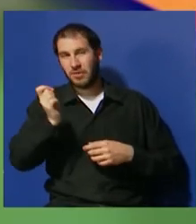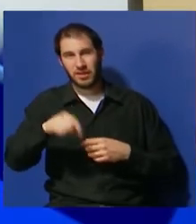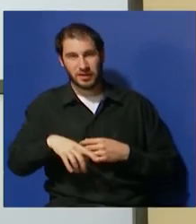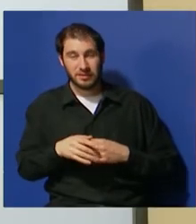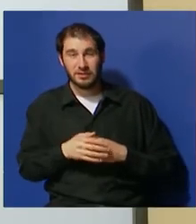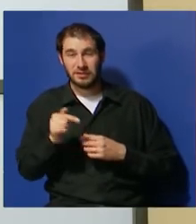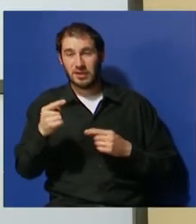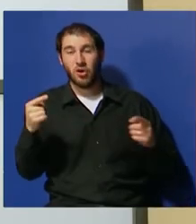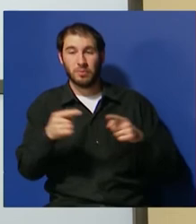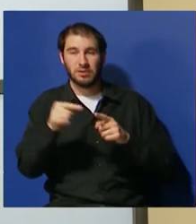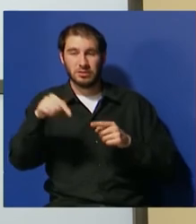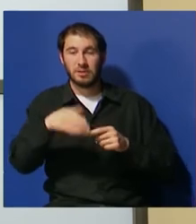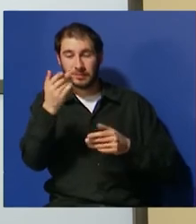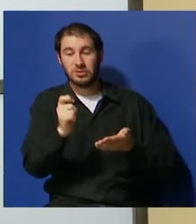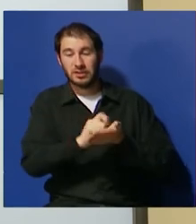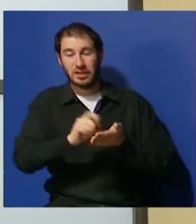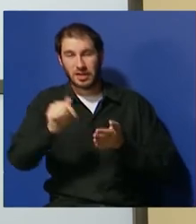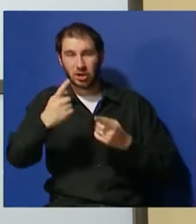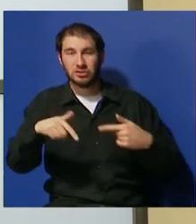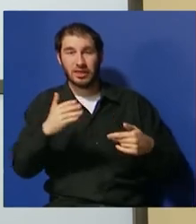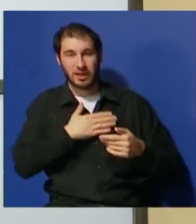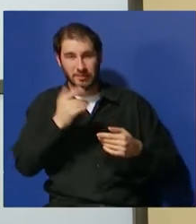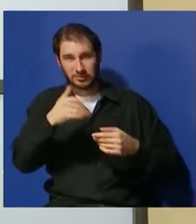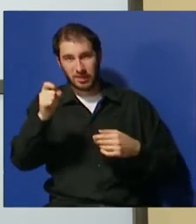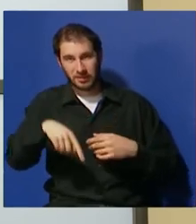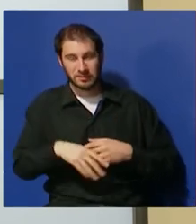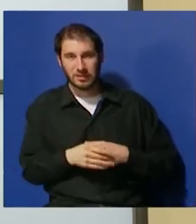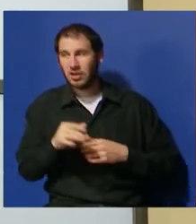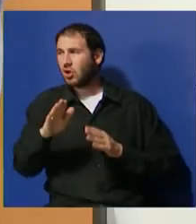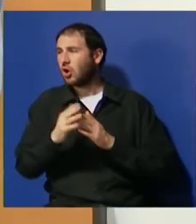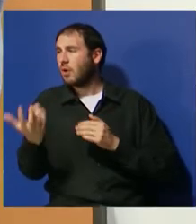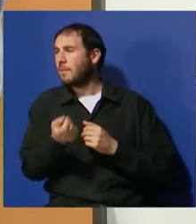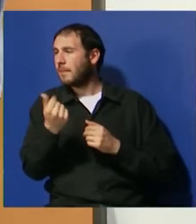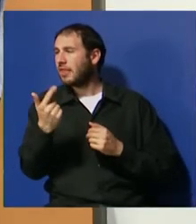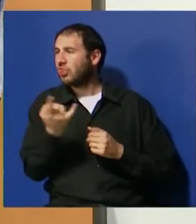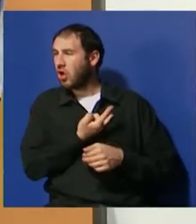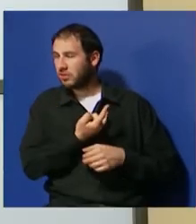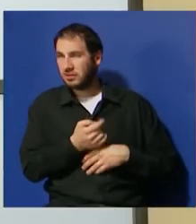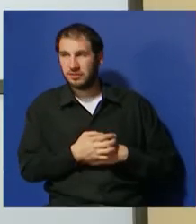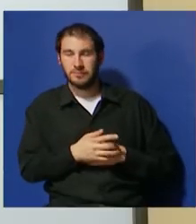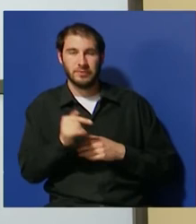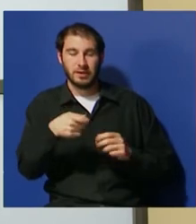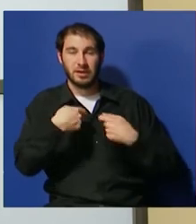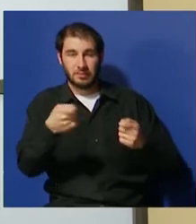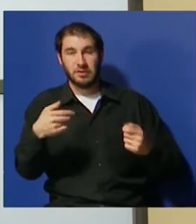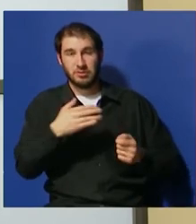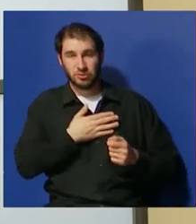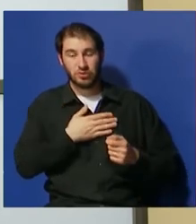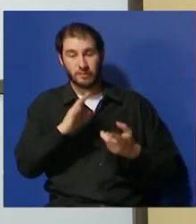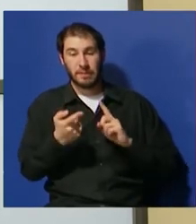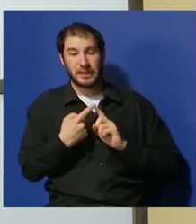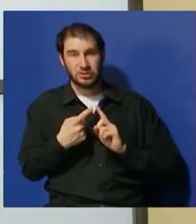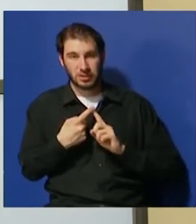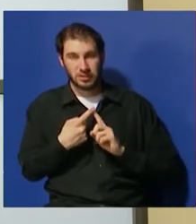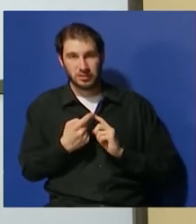y esa era la idea. Escritores de acá, con producto de acá, para la gente de acá. ¿Dónde lo podemos conseguir? En Mariandina lo distribuimos nosotros personalmente